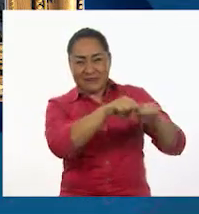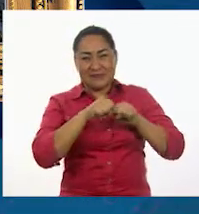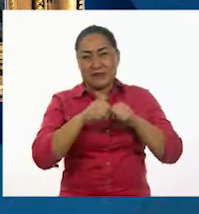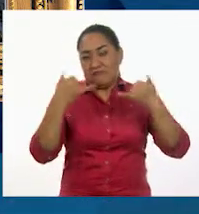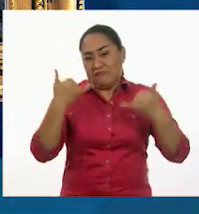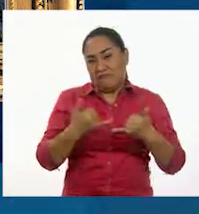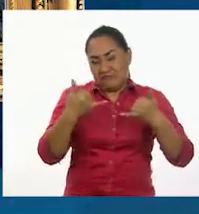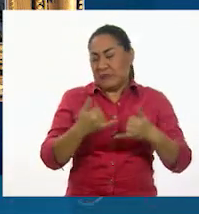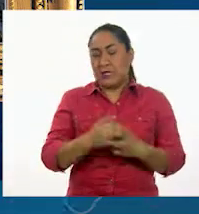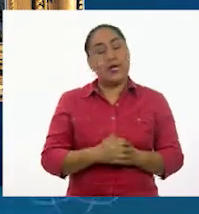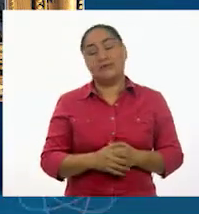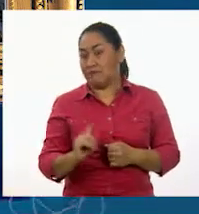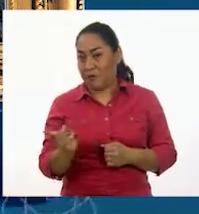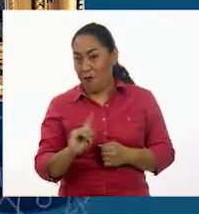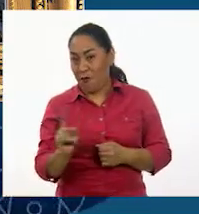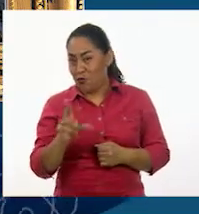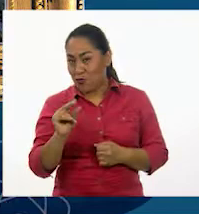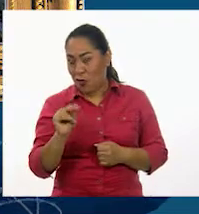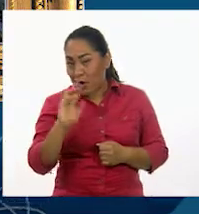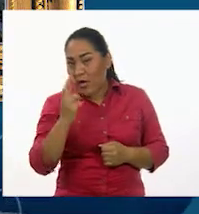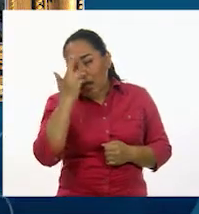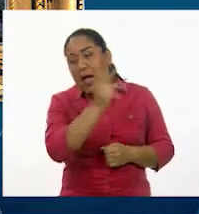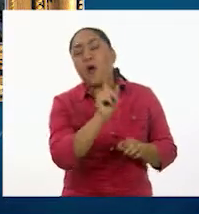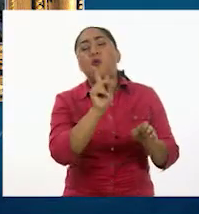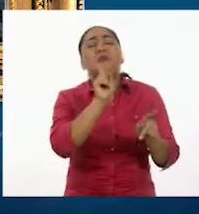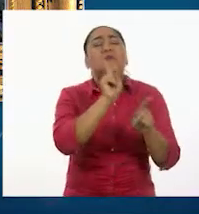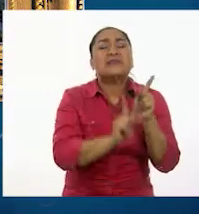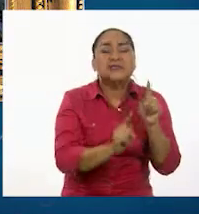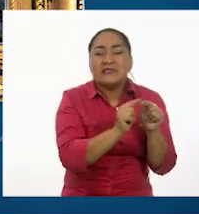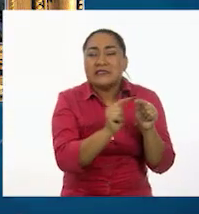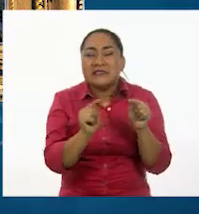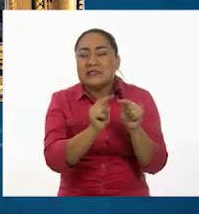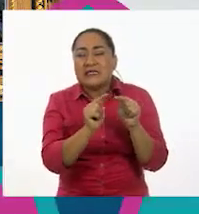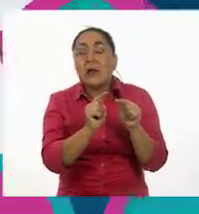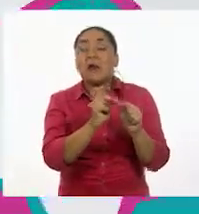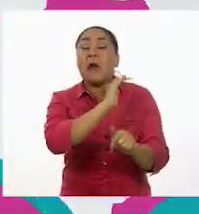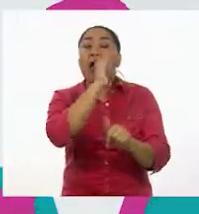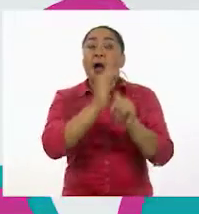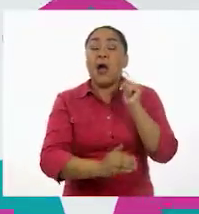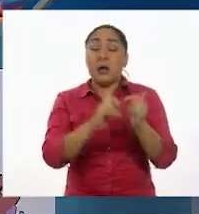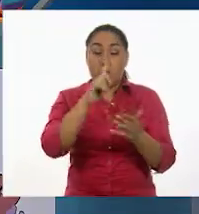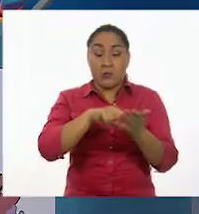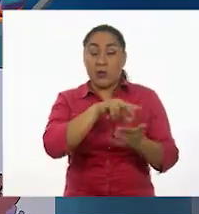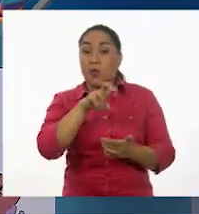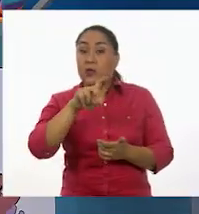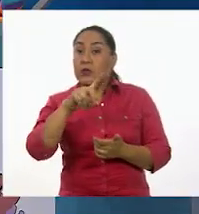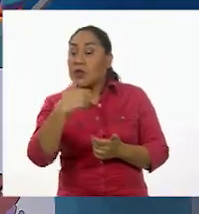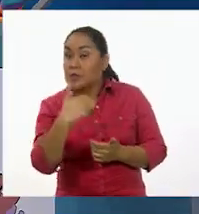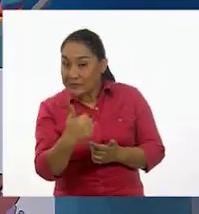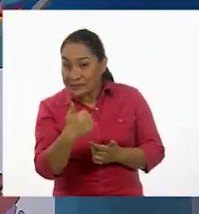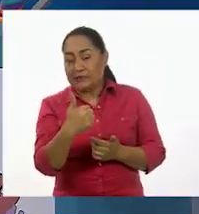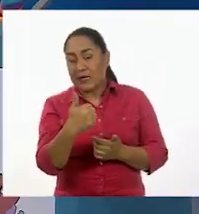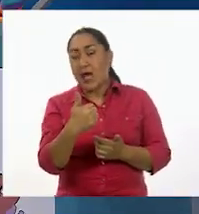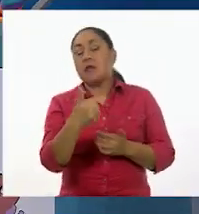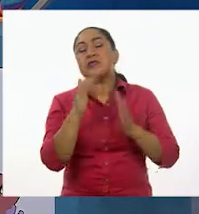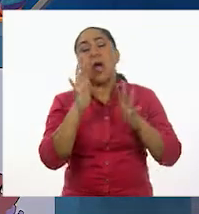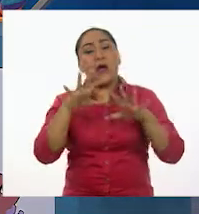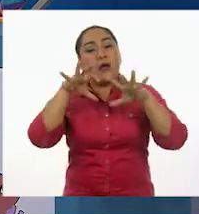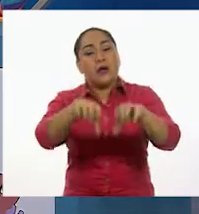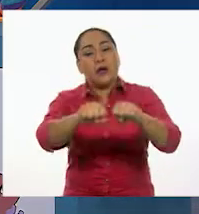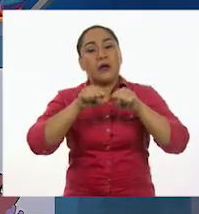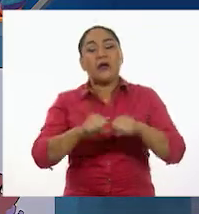ahí. No, Ton. Esa fue solo una parte de la guerra, pero esta terminó hasta 1836, cuando lograron capturar